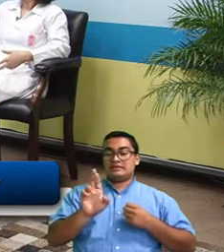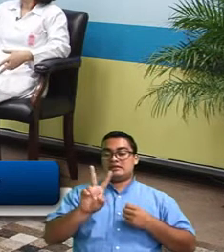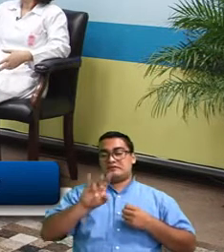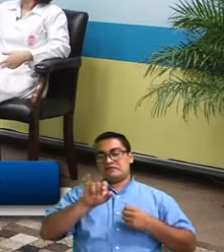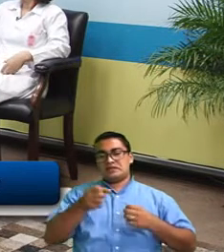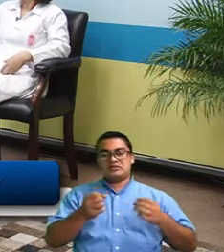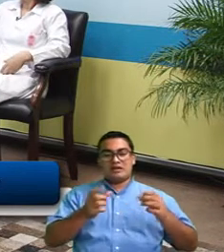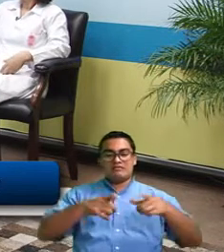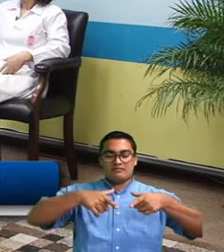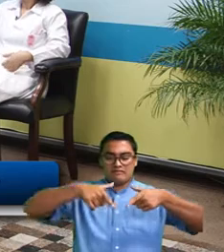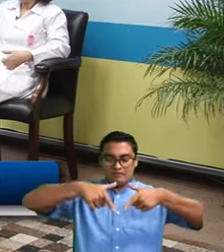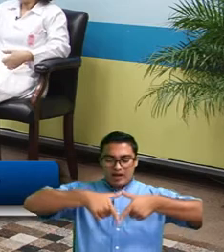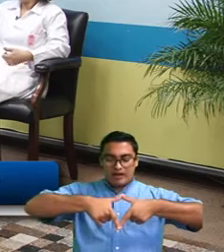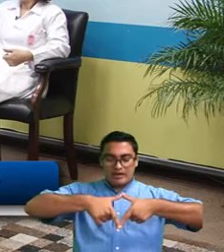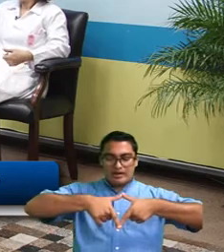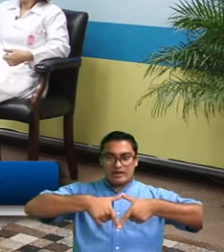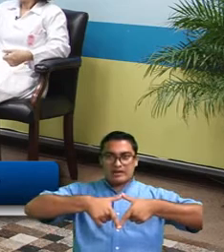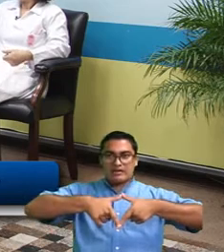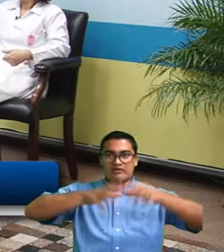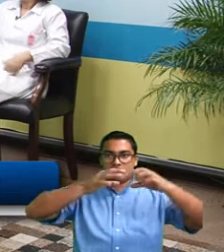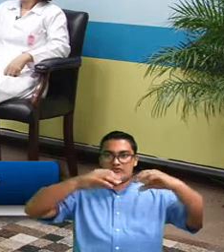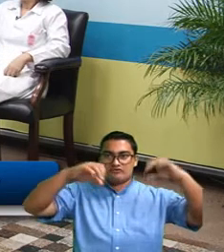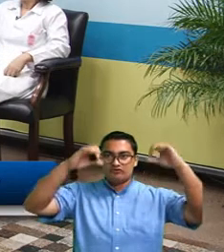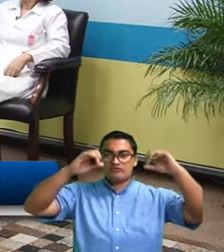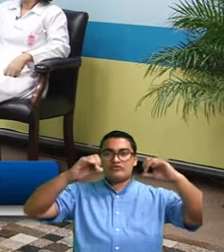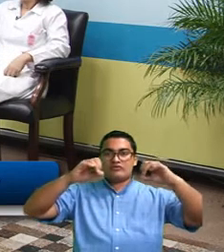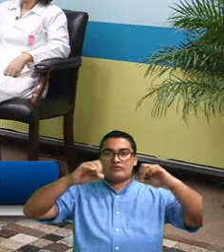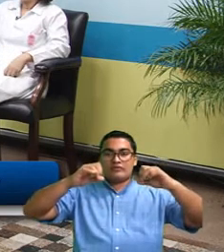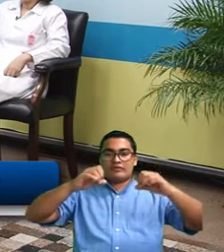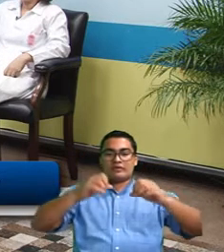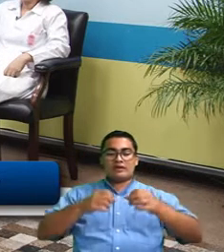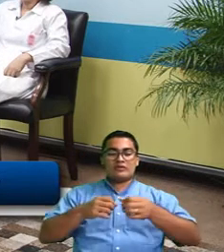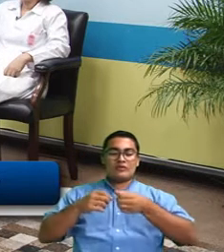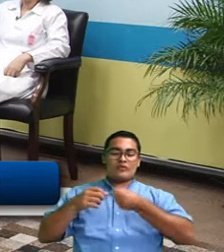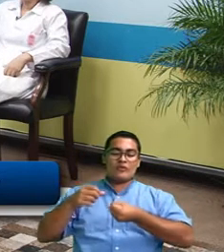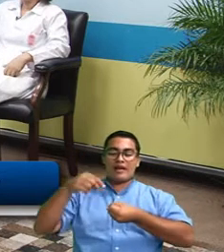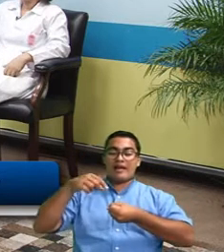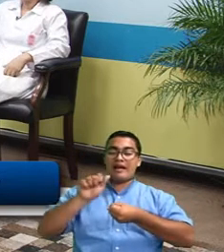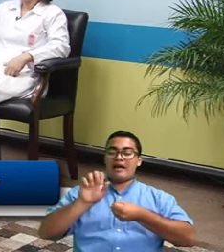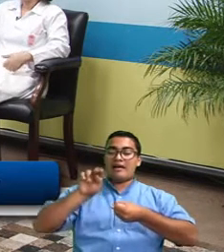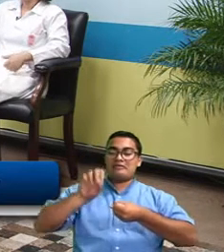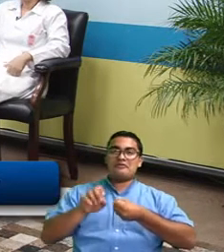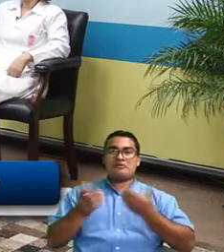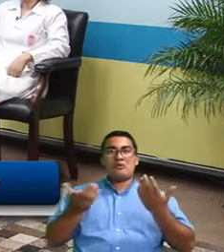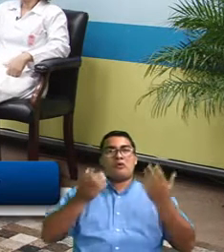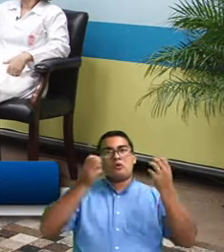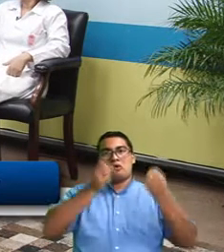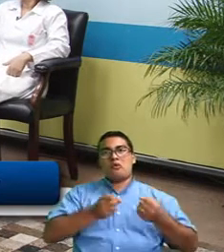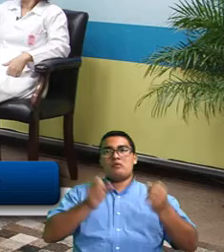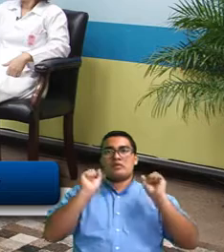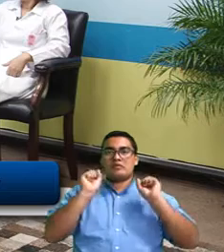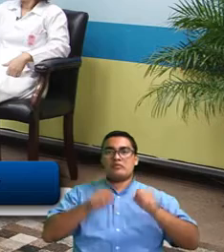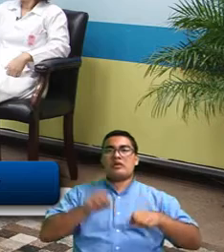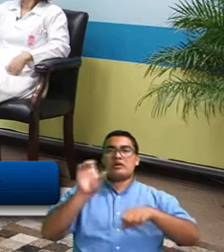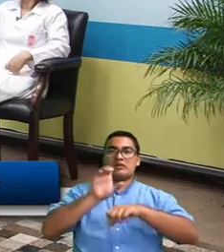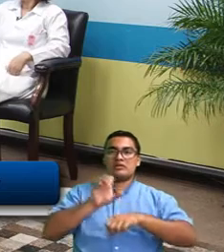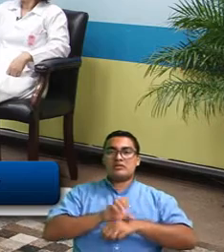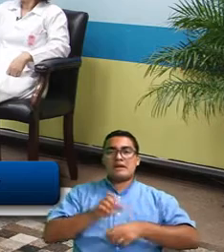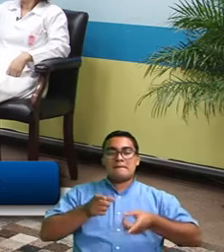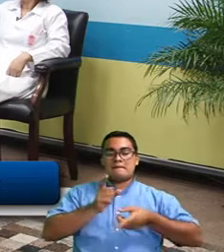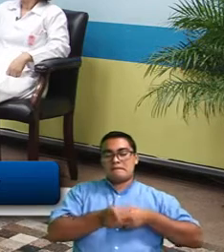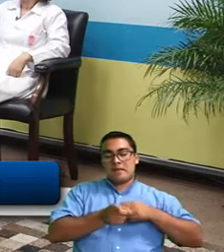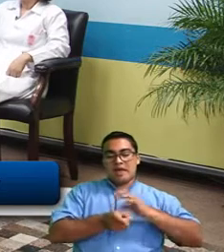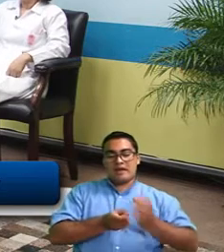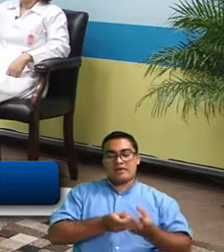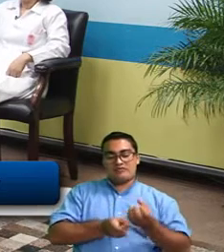vagina, vulva, ano, perianal, dependiendo de las costumbres, ¿verdad? En el hombre puede dar cáncer de pene, cáncer de